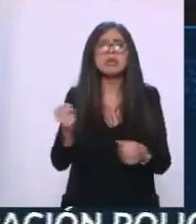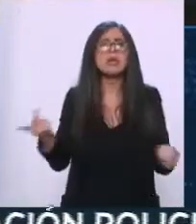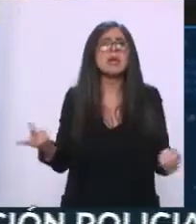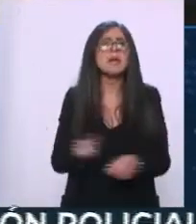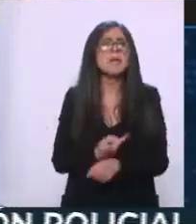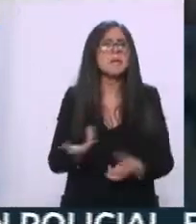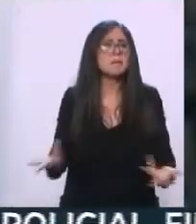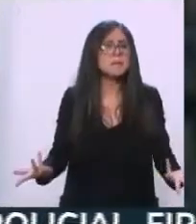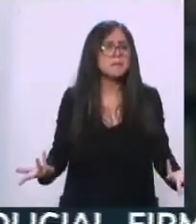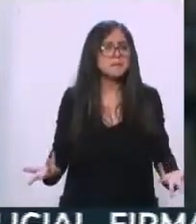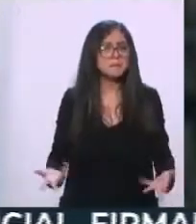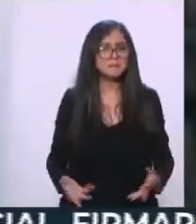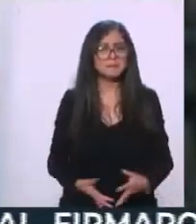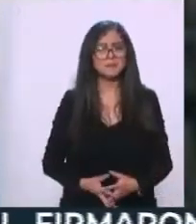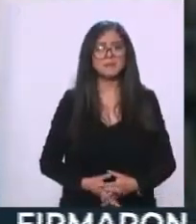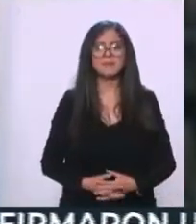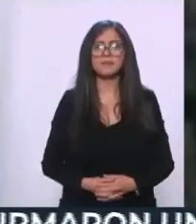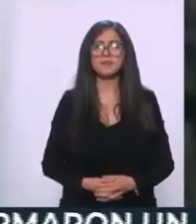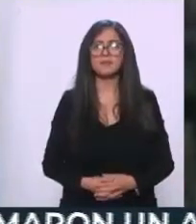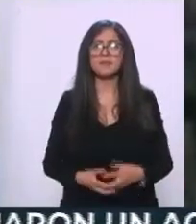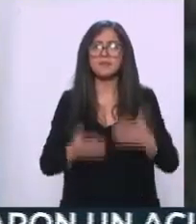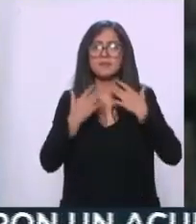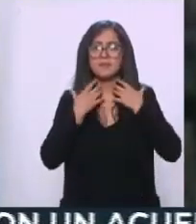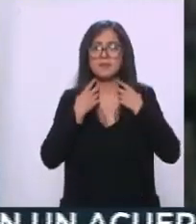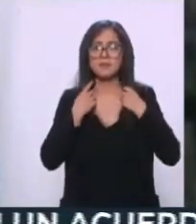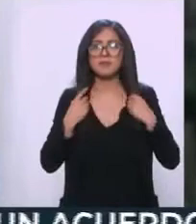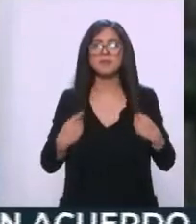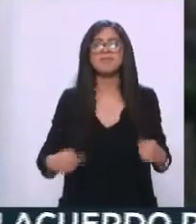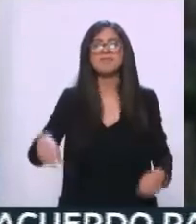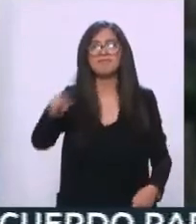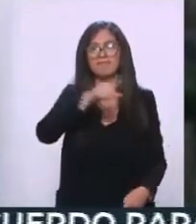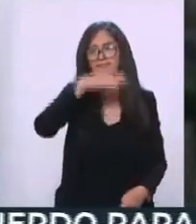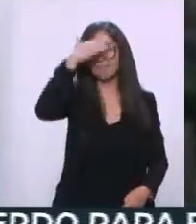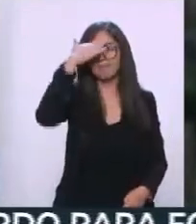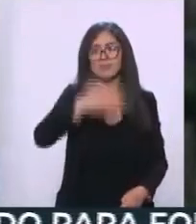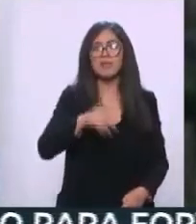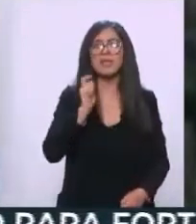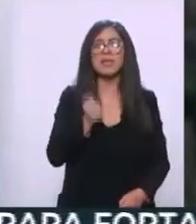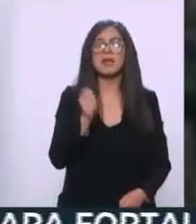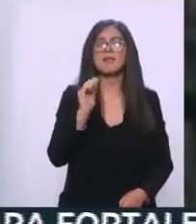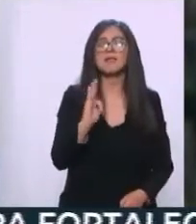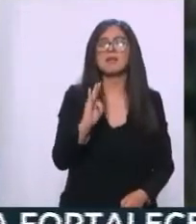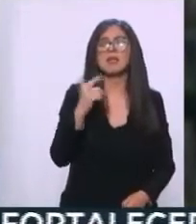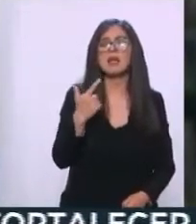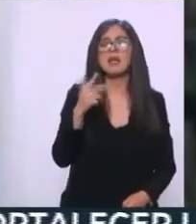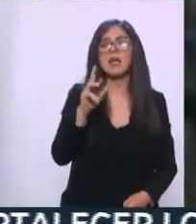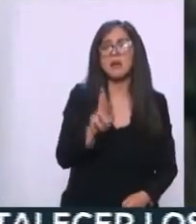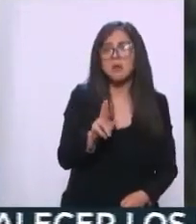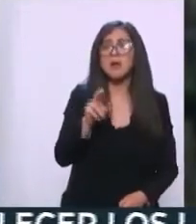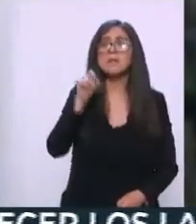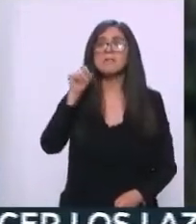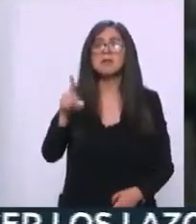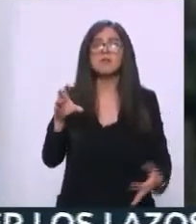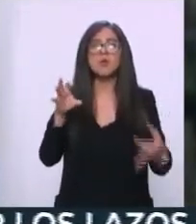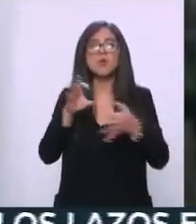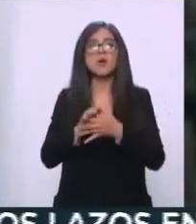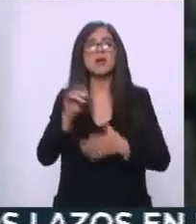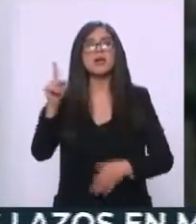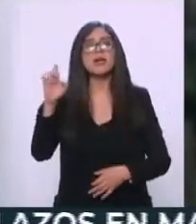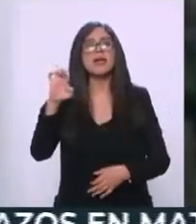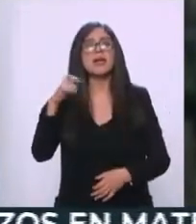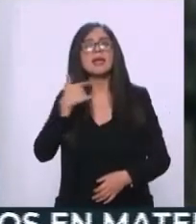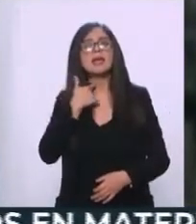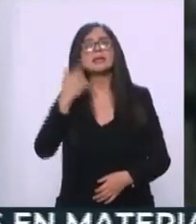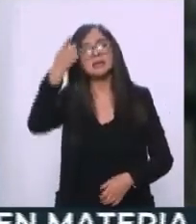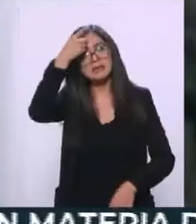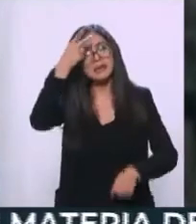por lo que sabemos, hubo un acuerdo entre la Fiscalía General de la República y el exdirector de Petróleos